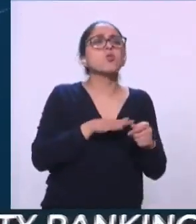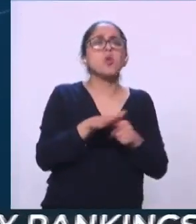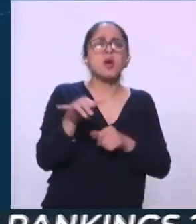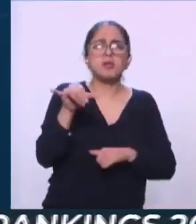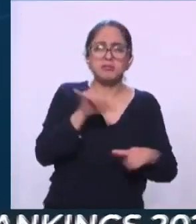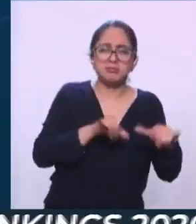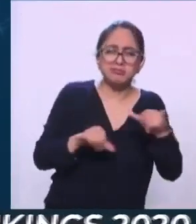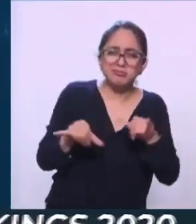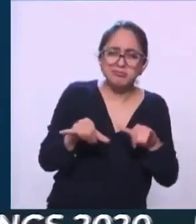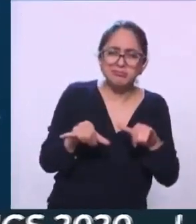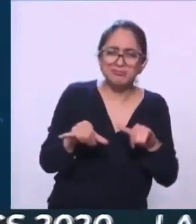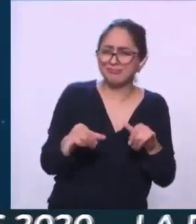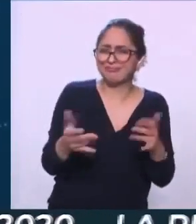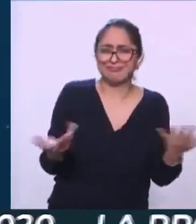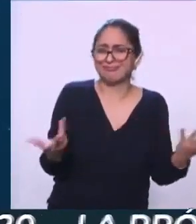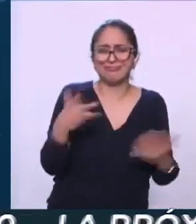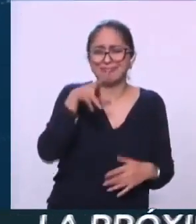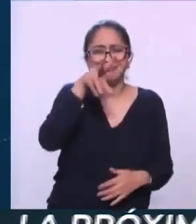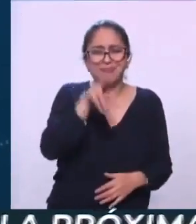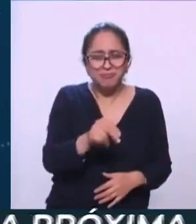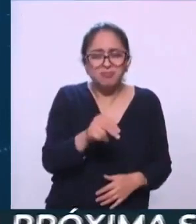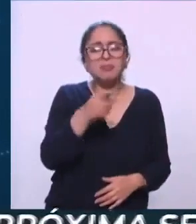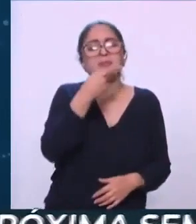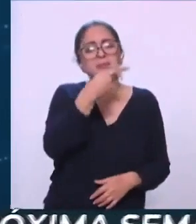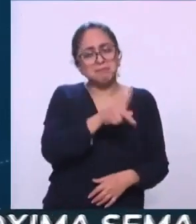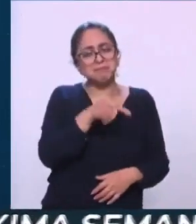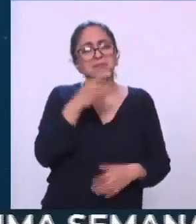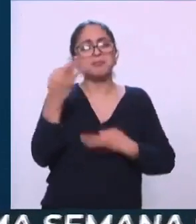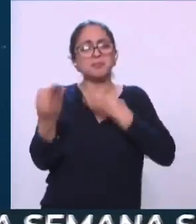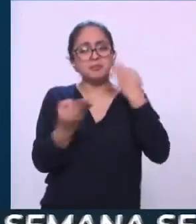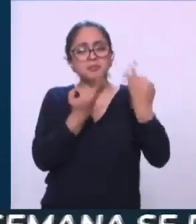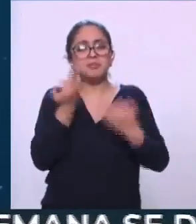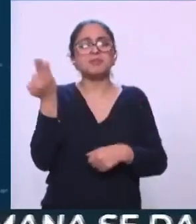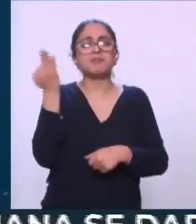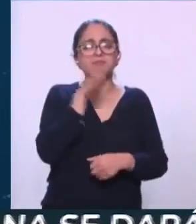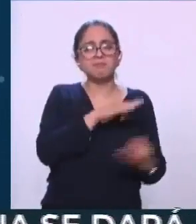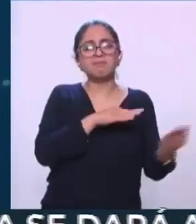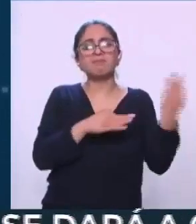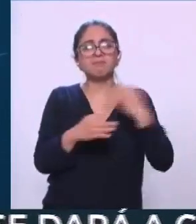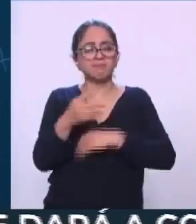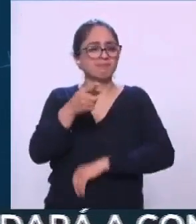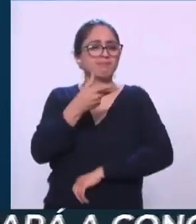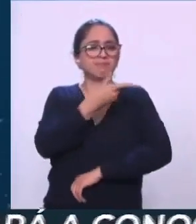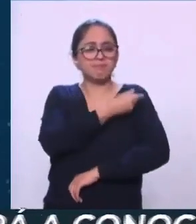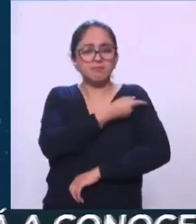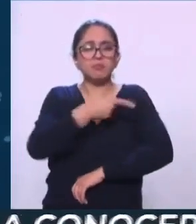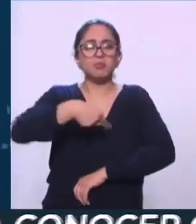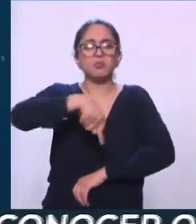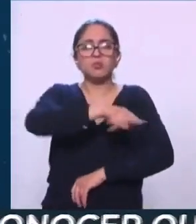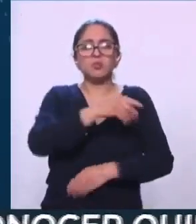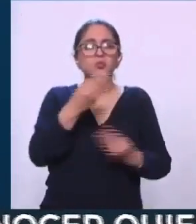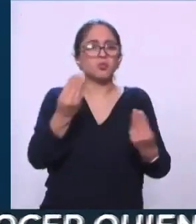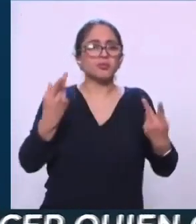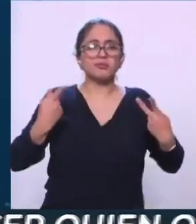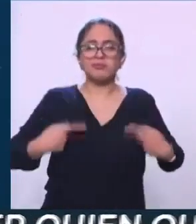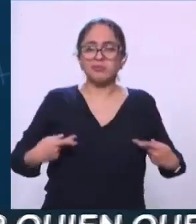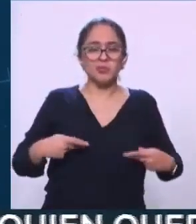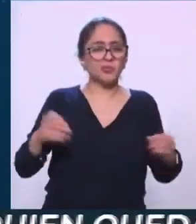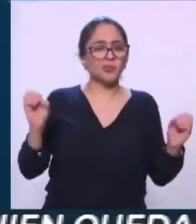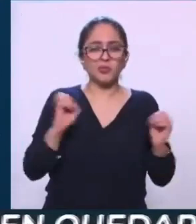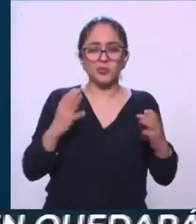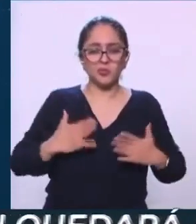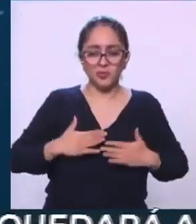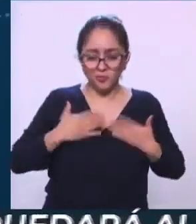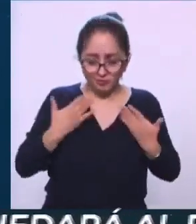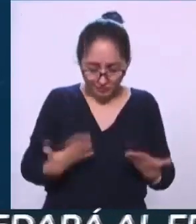Pues no. Pero lo que ocurre es que toda esta infodemia en torno a las vacunas está generando una desconfianza. Y si tenemos tiempo, tengo